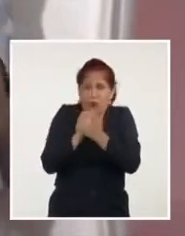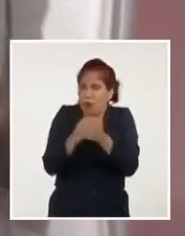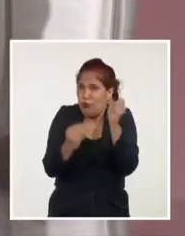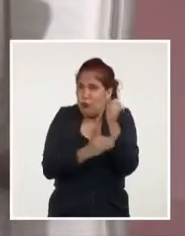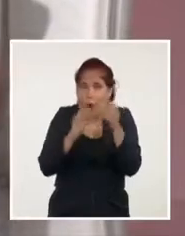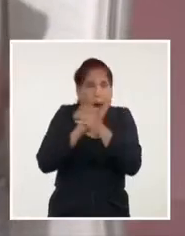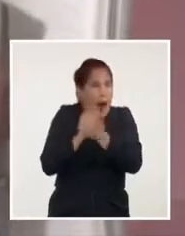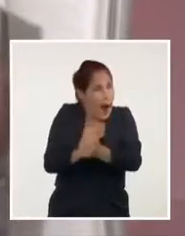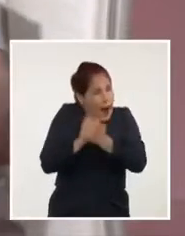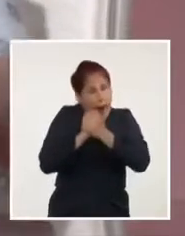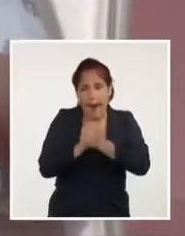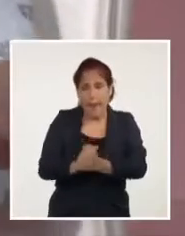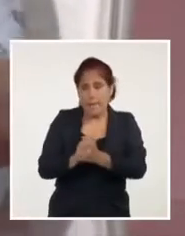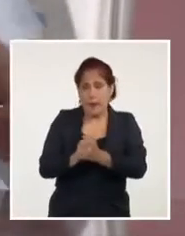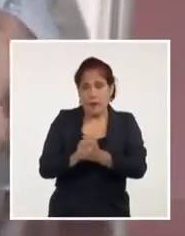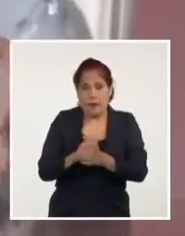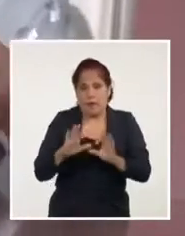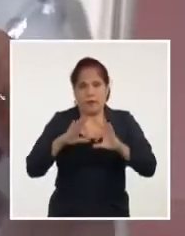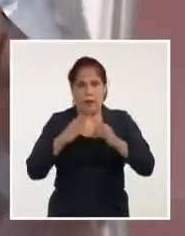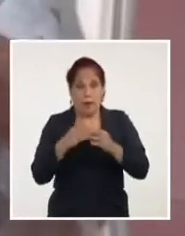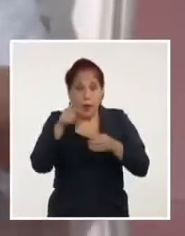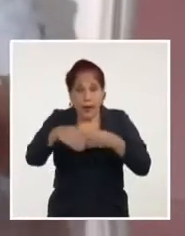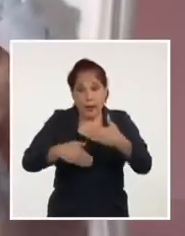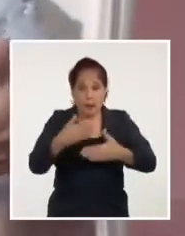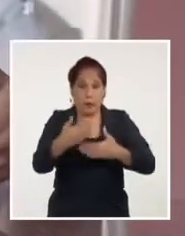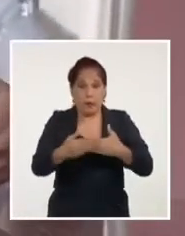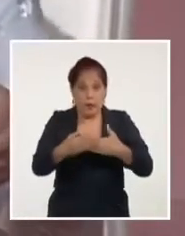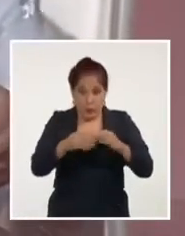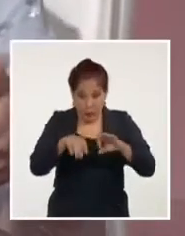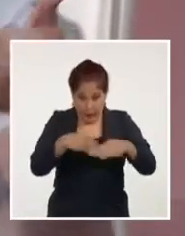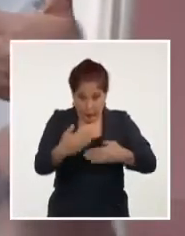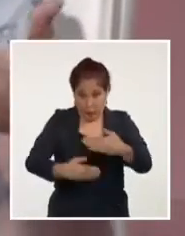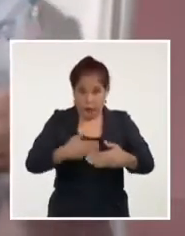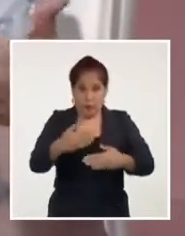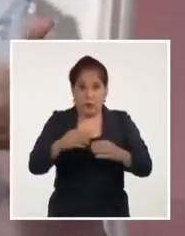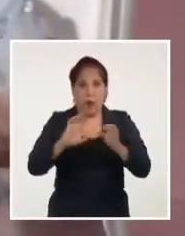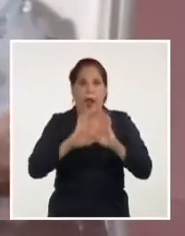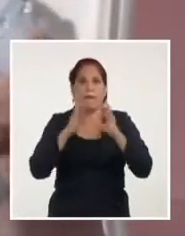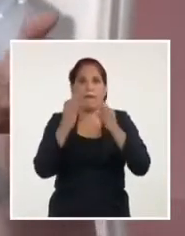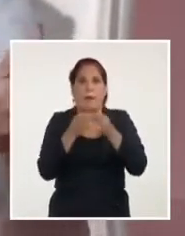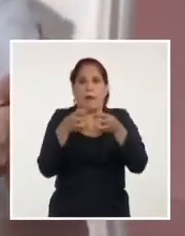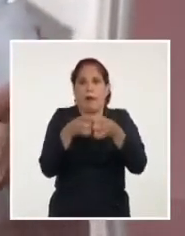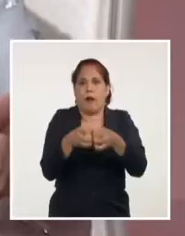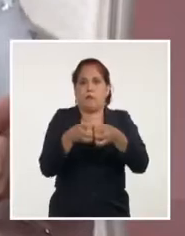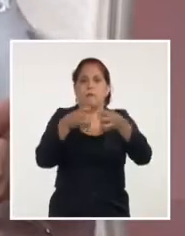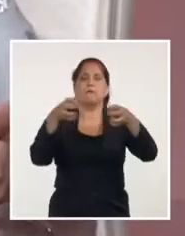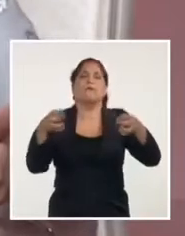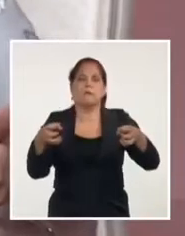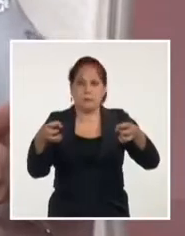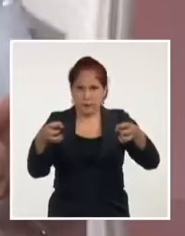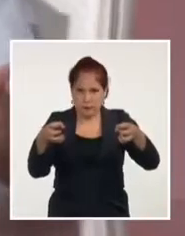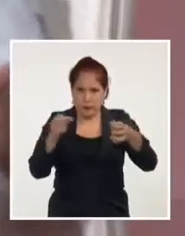una relación de familia, y en estos procesos se han fracturado